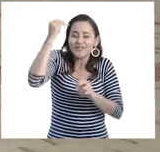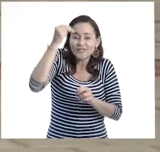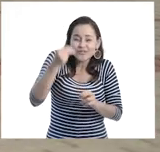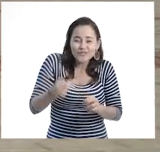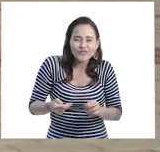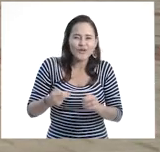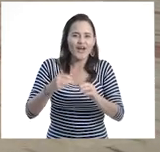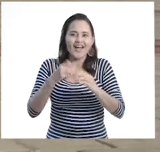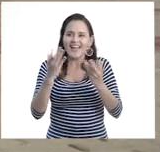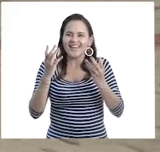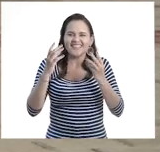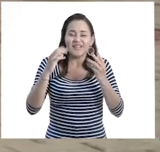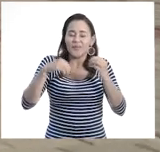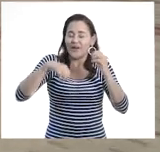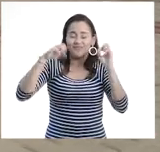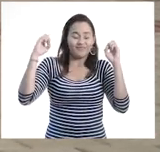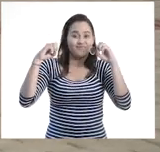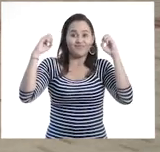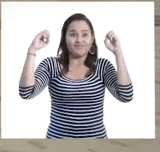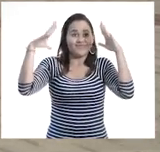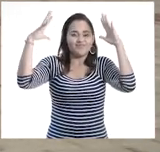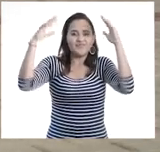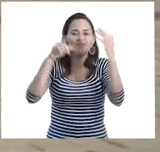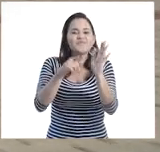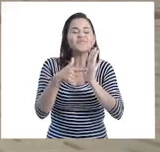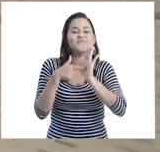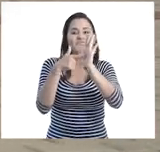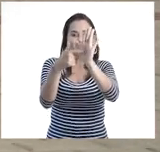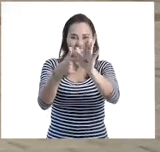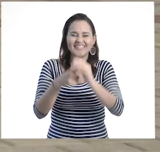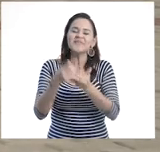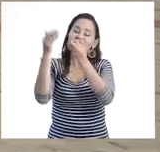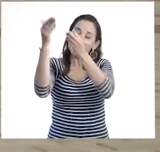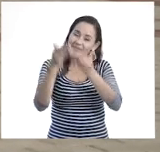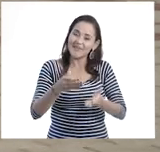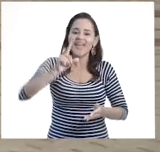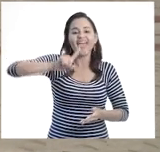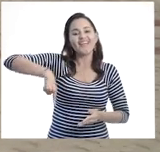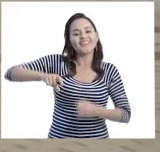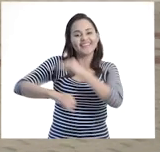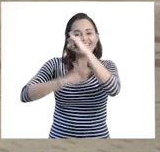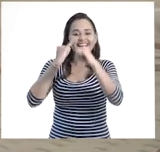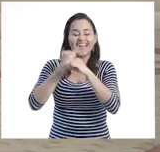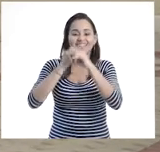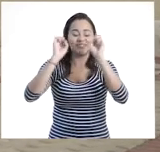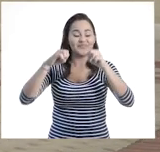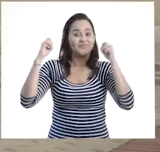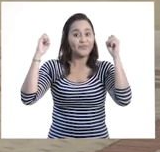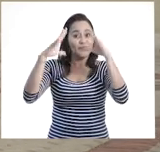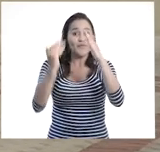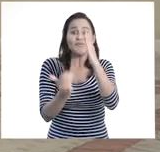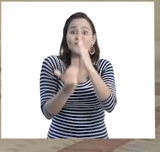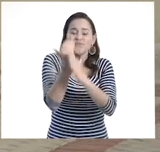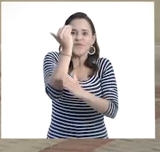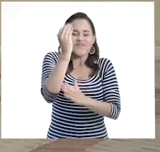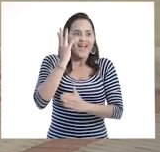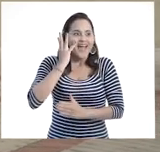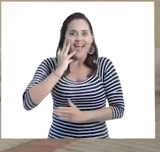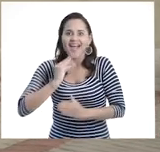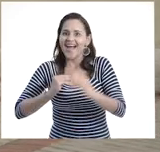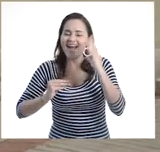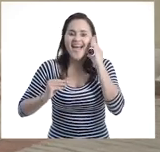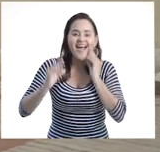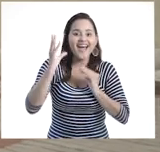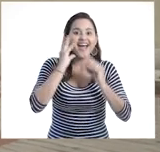mujeres históricas cuya terquedad sin fin se confunde con la leyenda. Bienvenidos a la Escuela Internacional de Realismo Mágico, una nueva